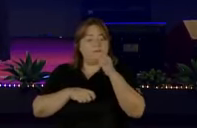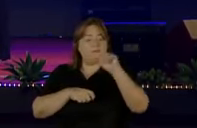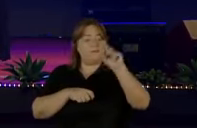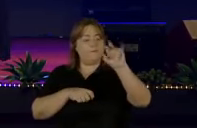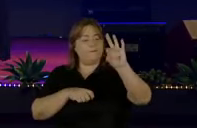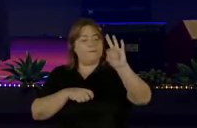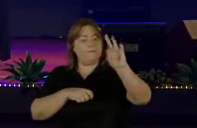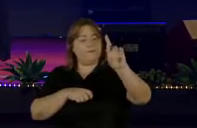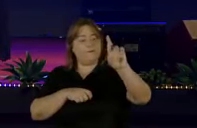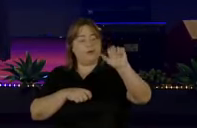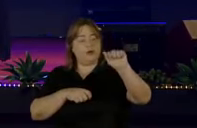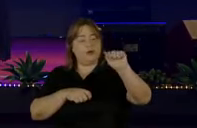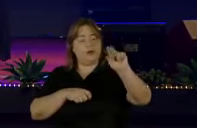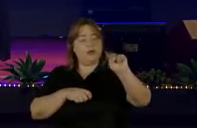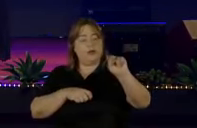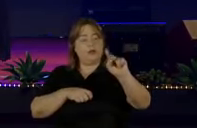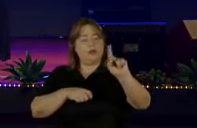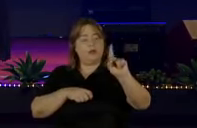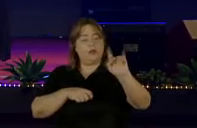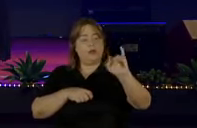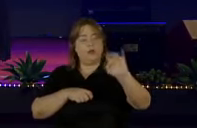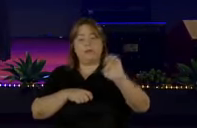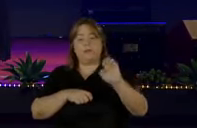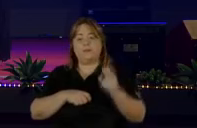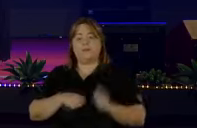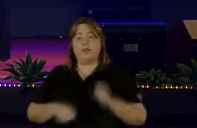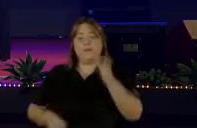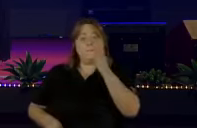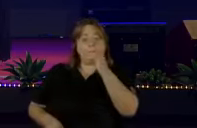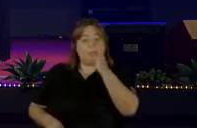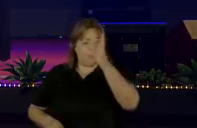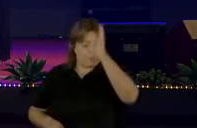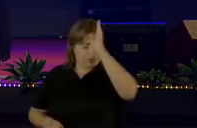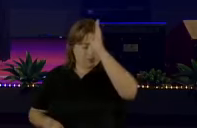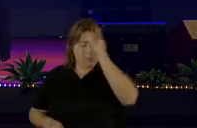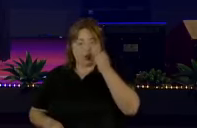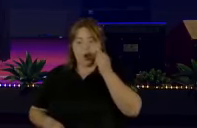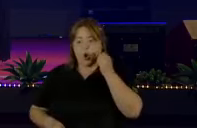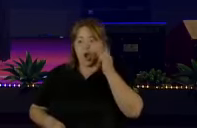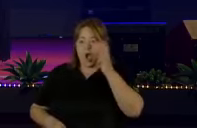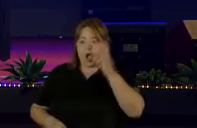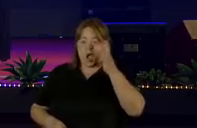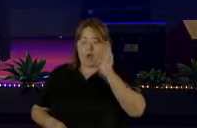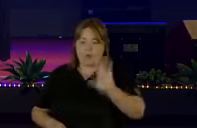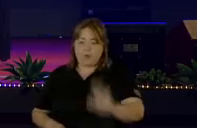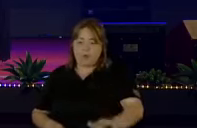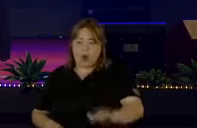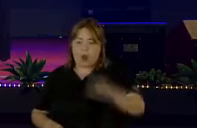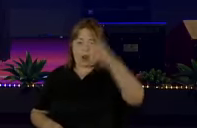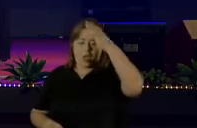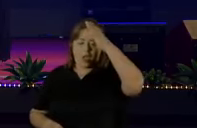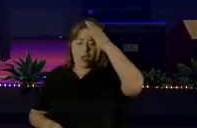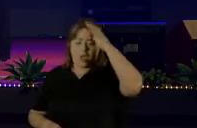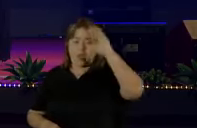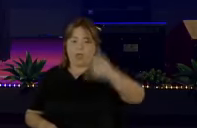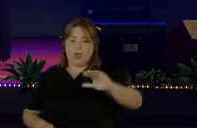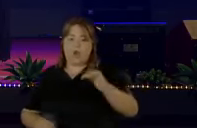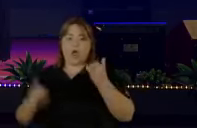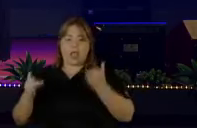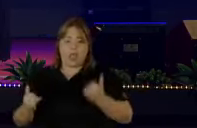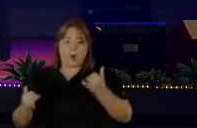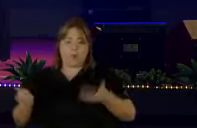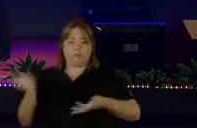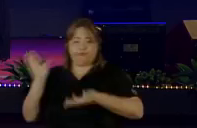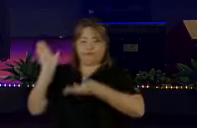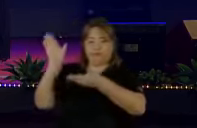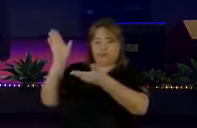Sí, los papás de los abuelitos, que vengan los abuelitos, porque es un momento único donde Nicolás va a ser dedicado